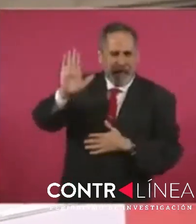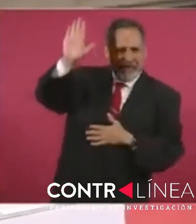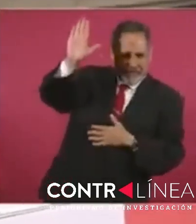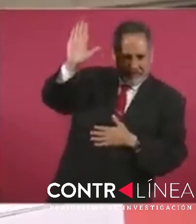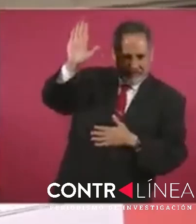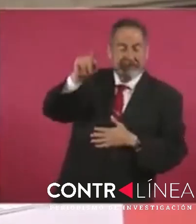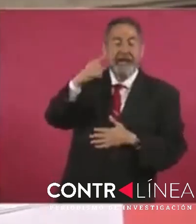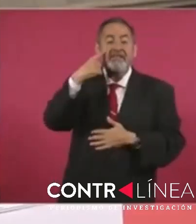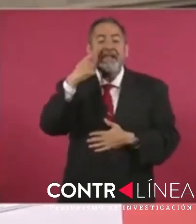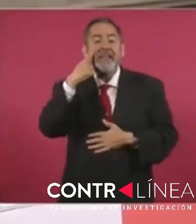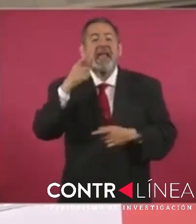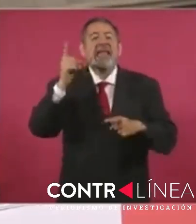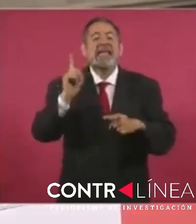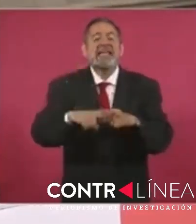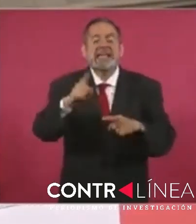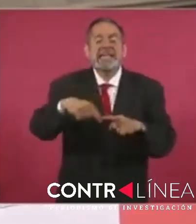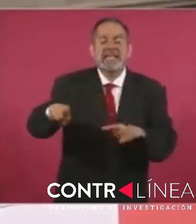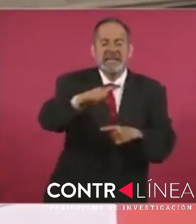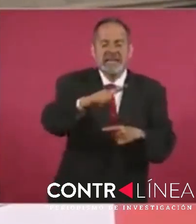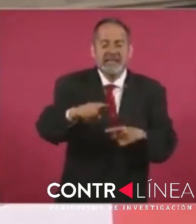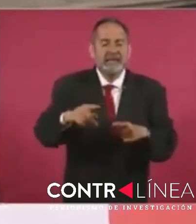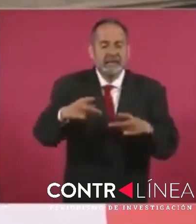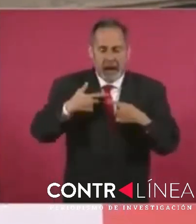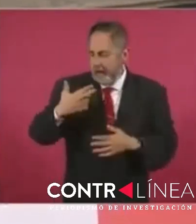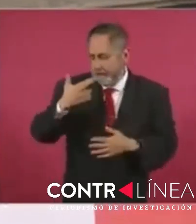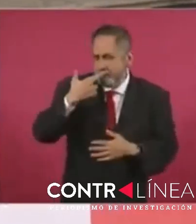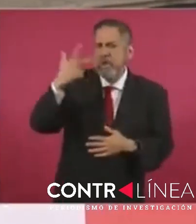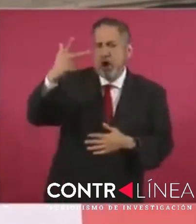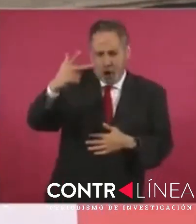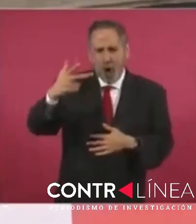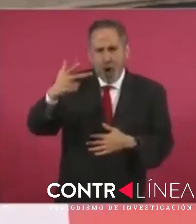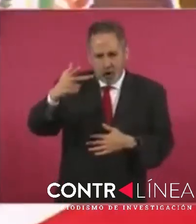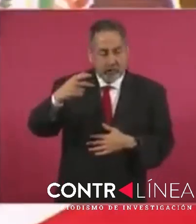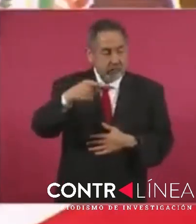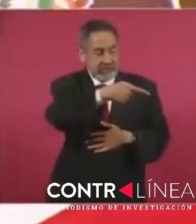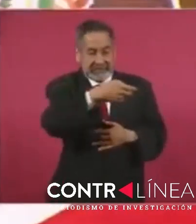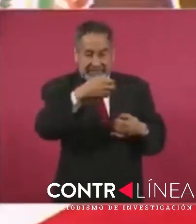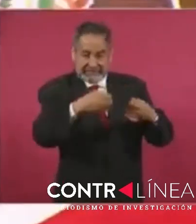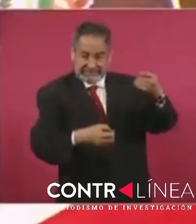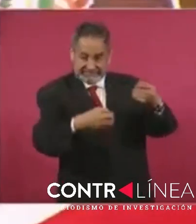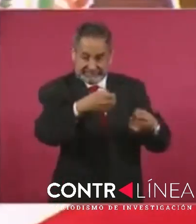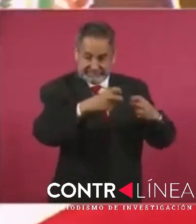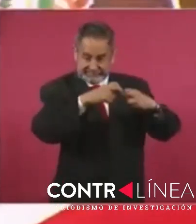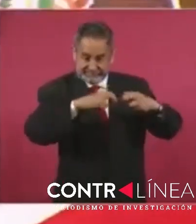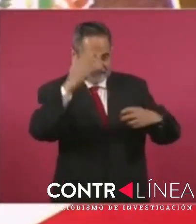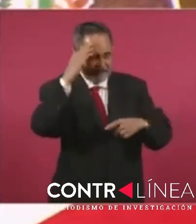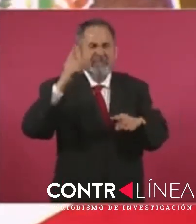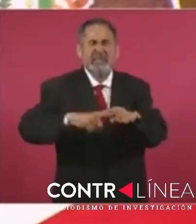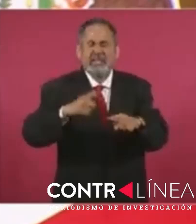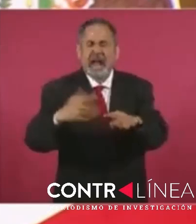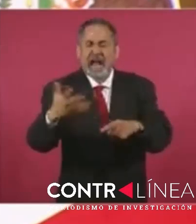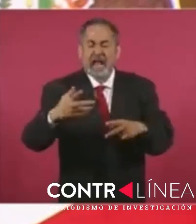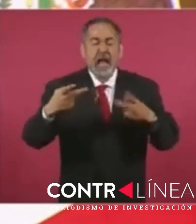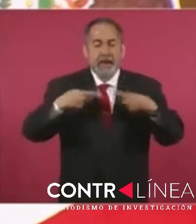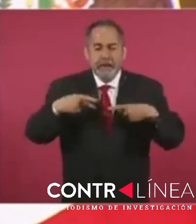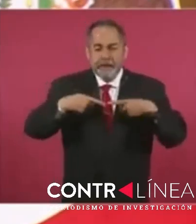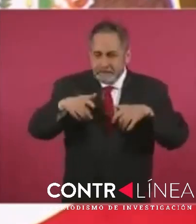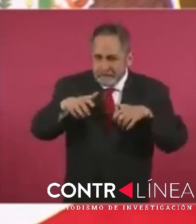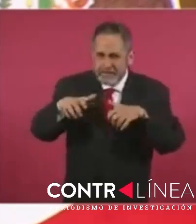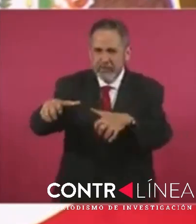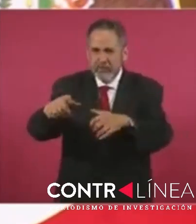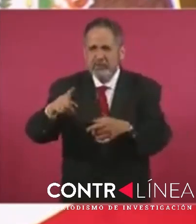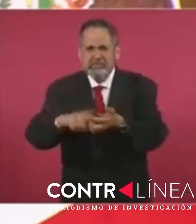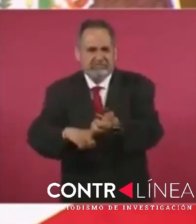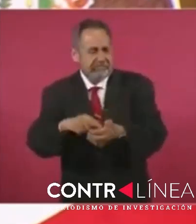que piensan que es mejor que a los ministros los elija y a los